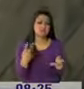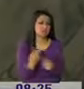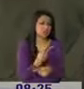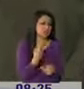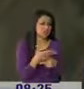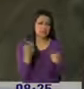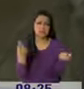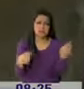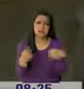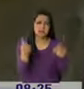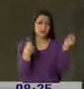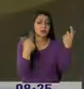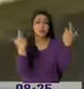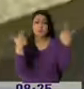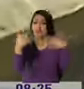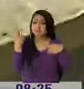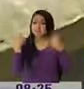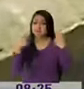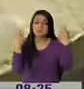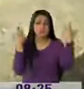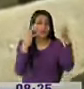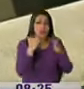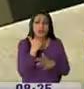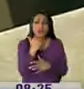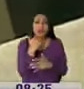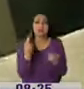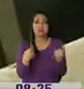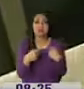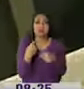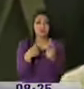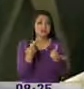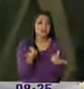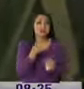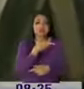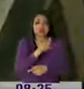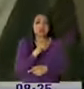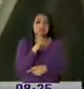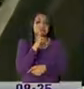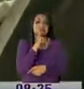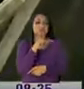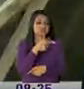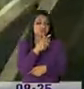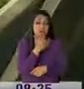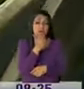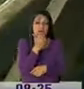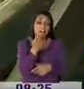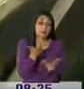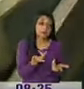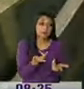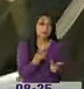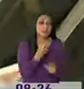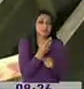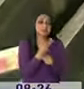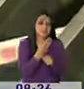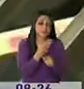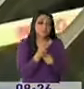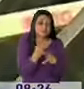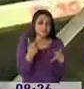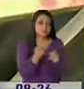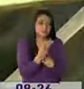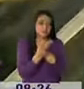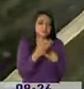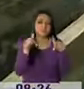hay. Venden a cualquier hora y en cualquier momento los vinos, los licores. Entonces nosotros tenemos mucho peligro